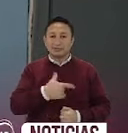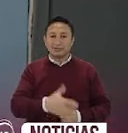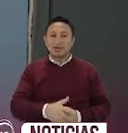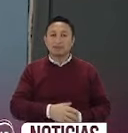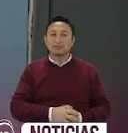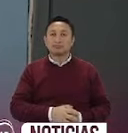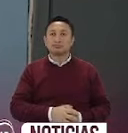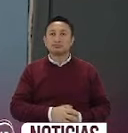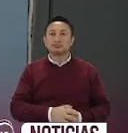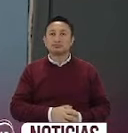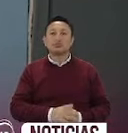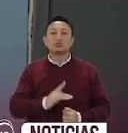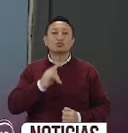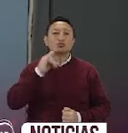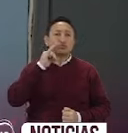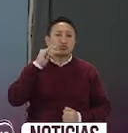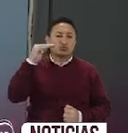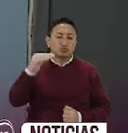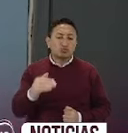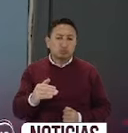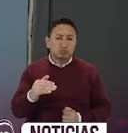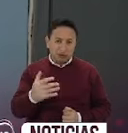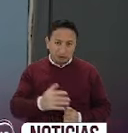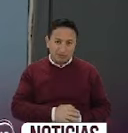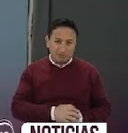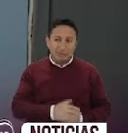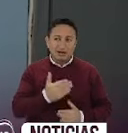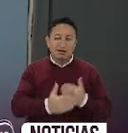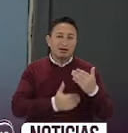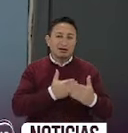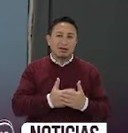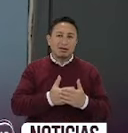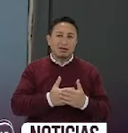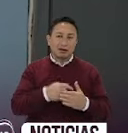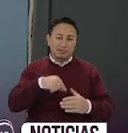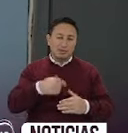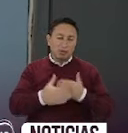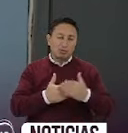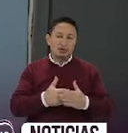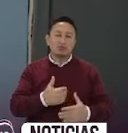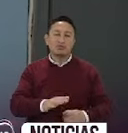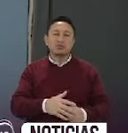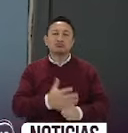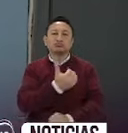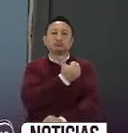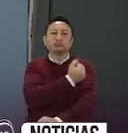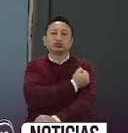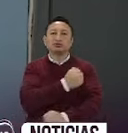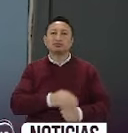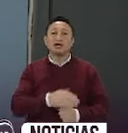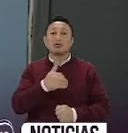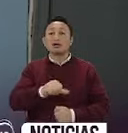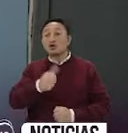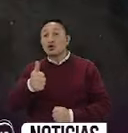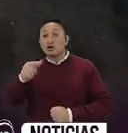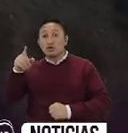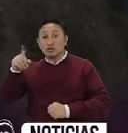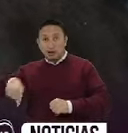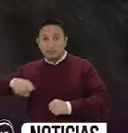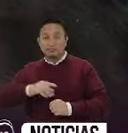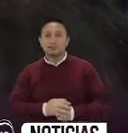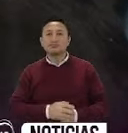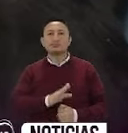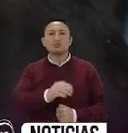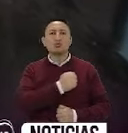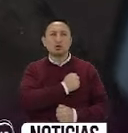esterilizada y la pequeña, cuando ya esté un poquito más estable, que también pase por este proceso antes de que puedan tener contacto con otros perritos. Del dueño